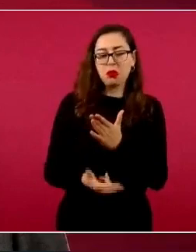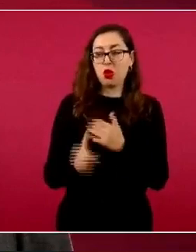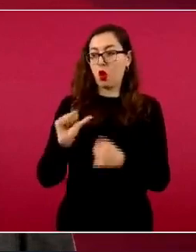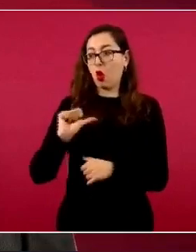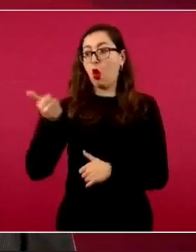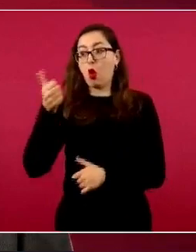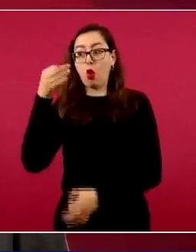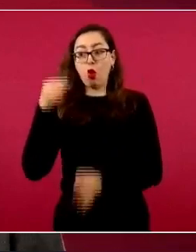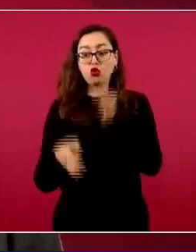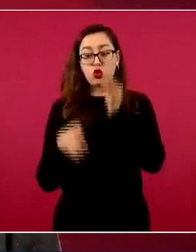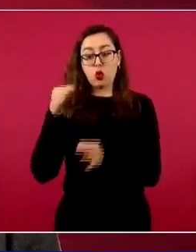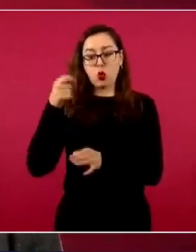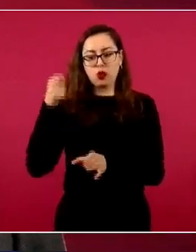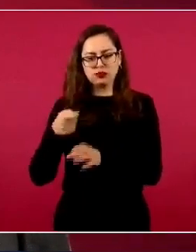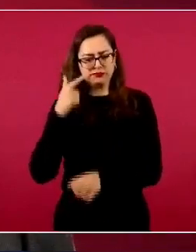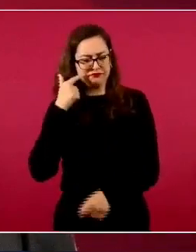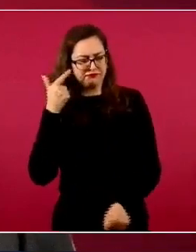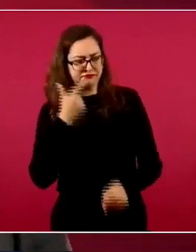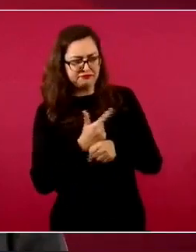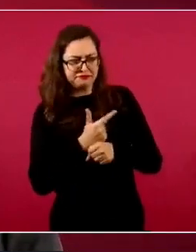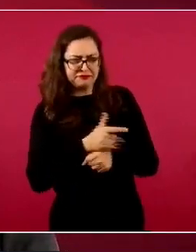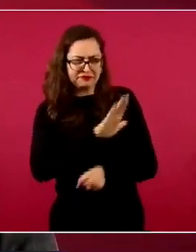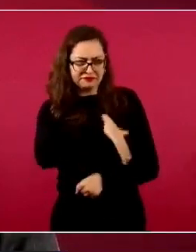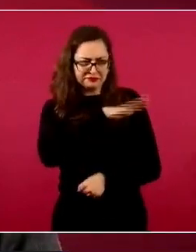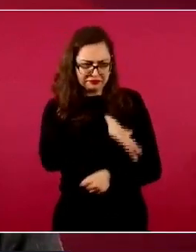Y existe para eso